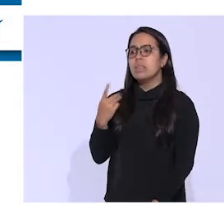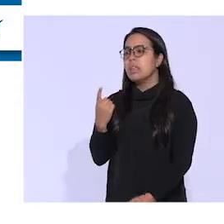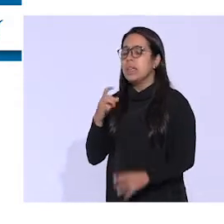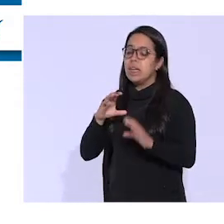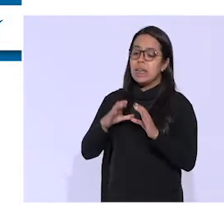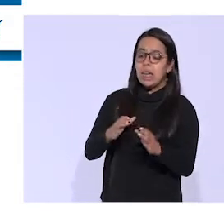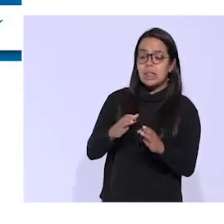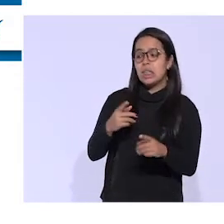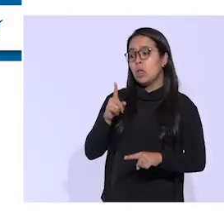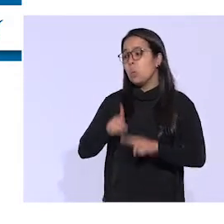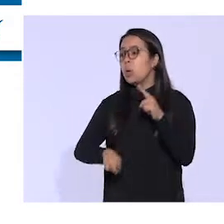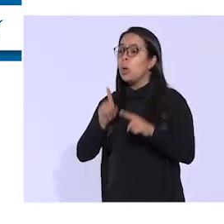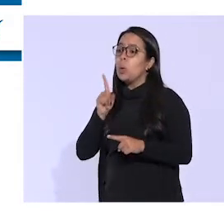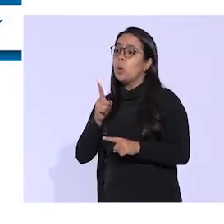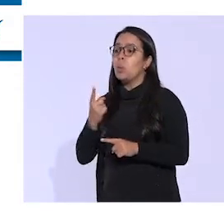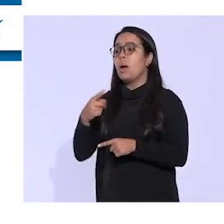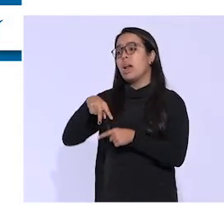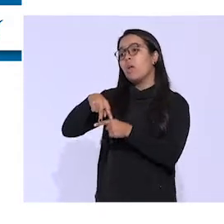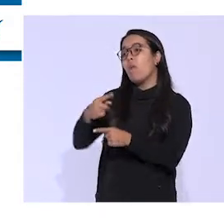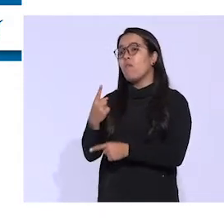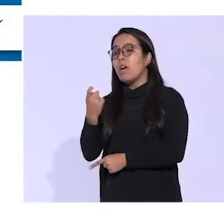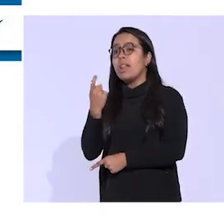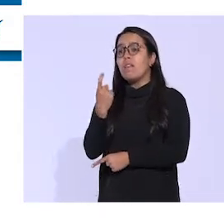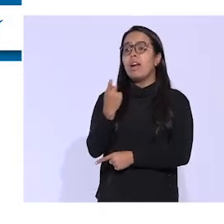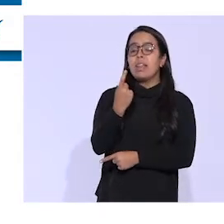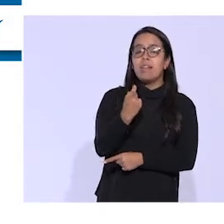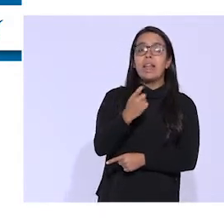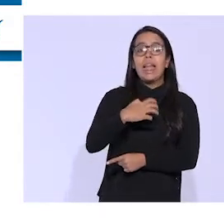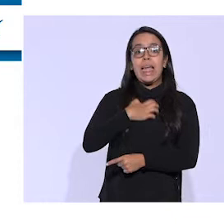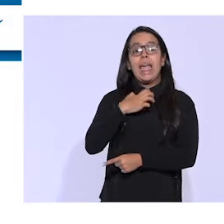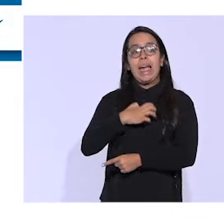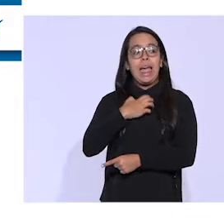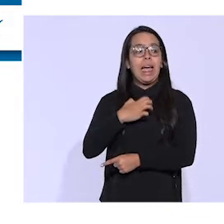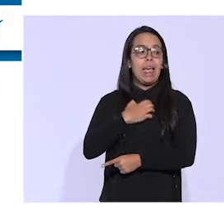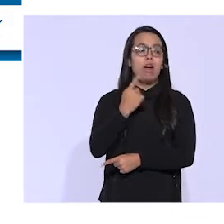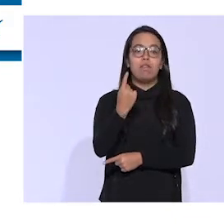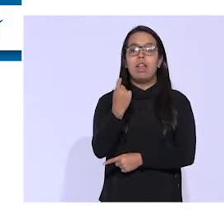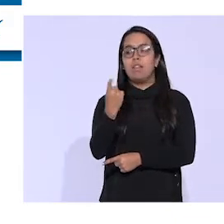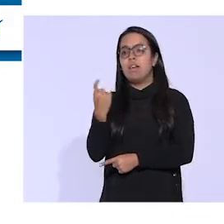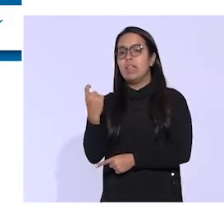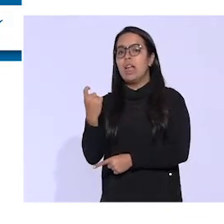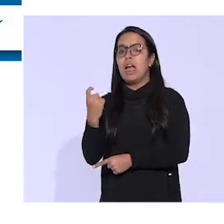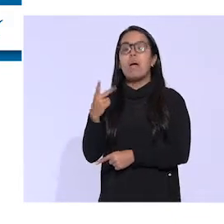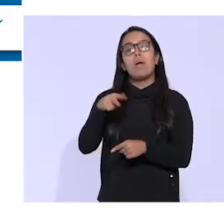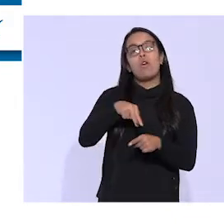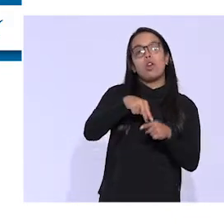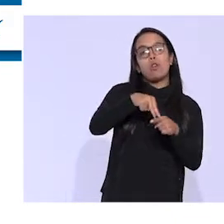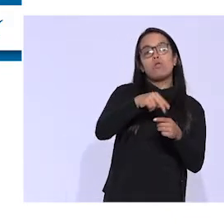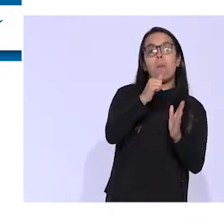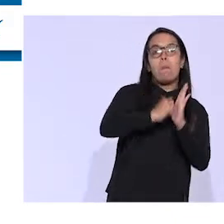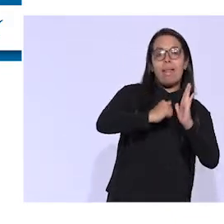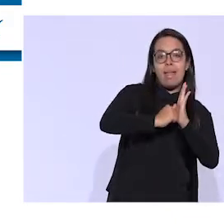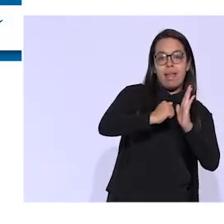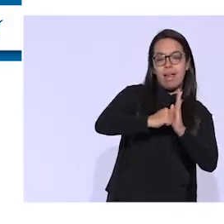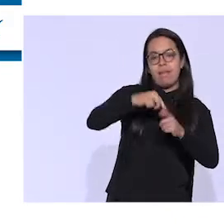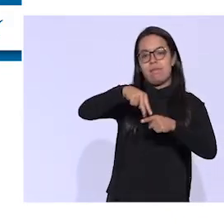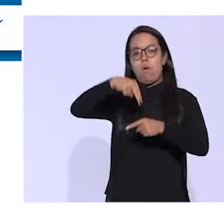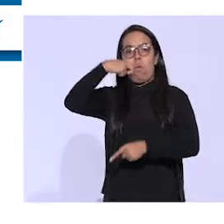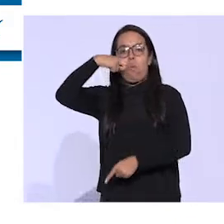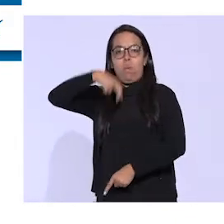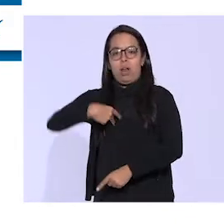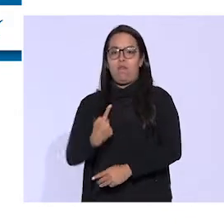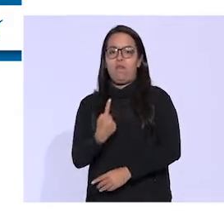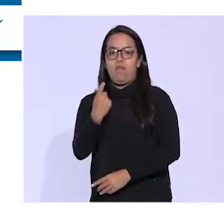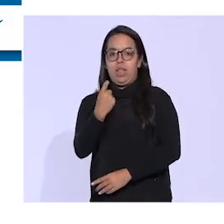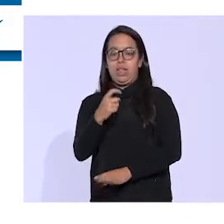clase correctamente porque le faltan recursos. También se queja porque le faltan recursos humanos, pero sobre todo recursos materiales. Y sin embargo,